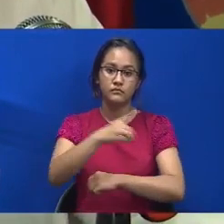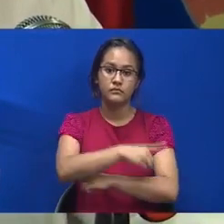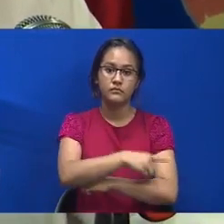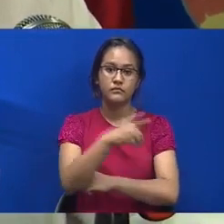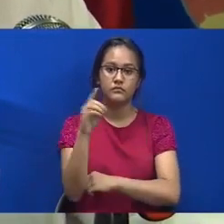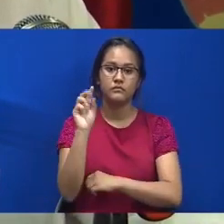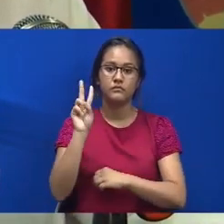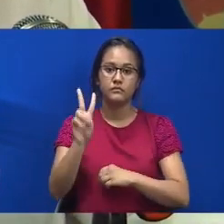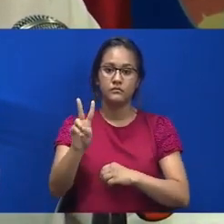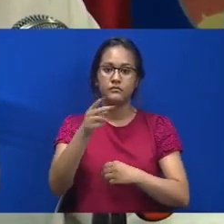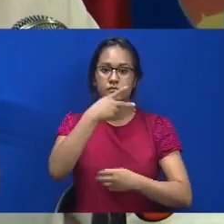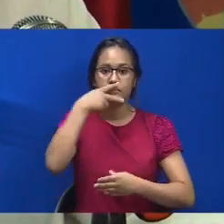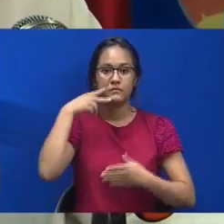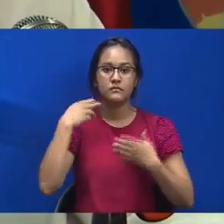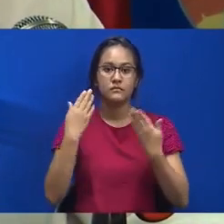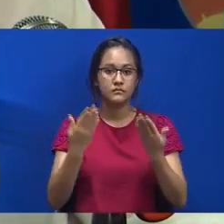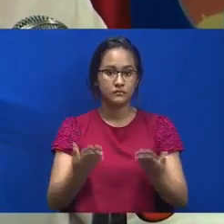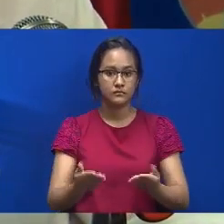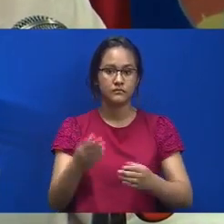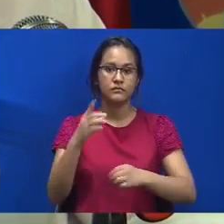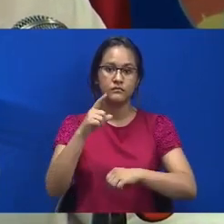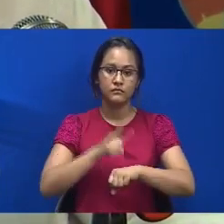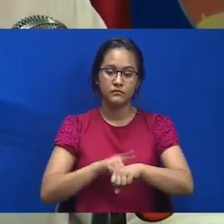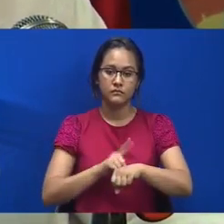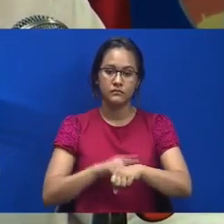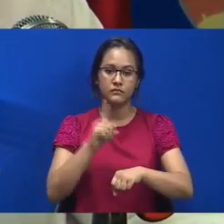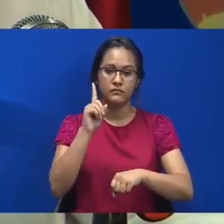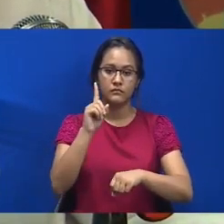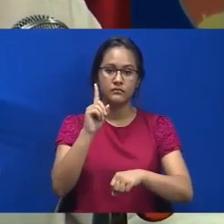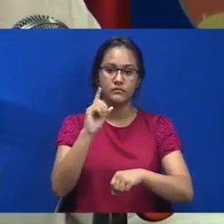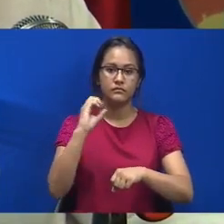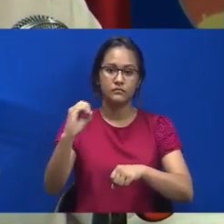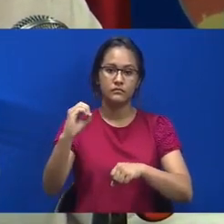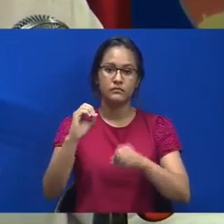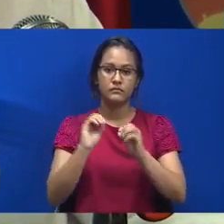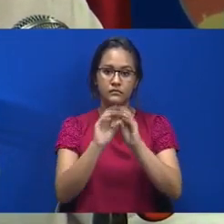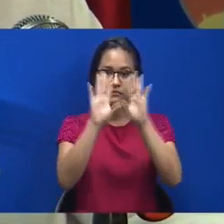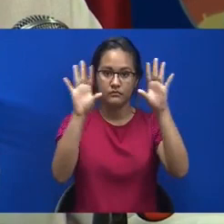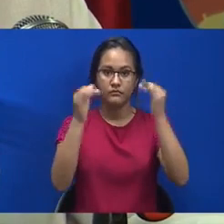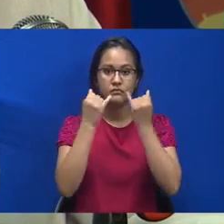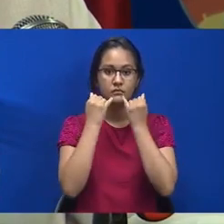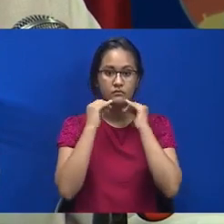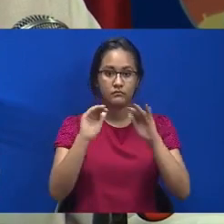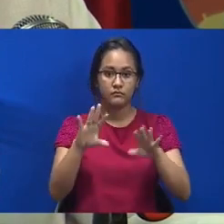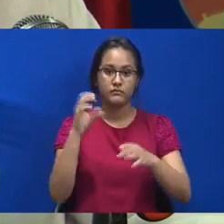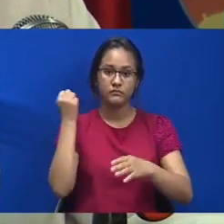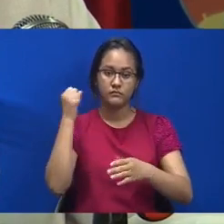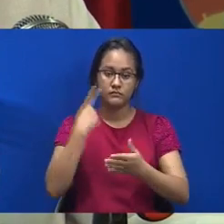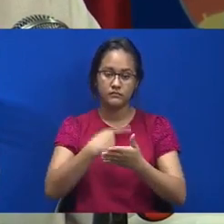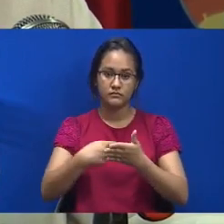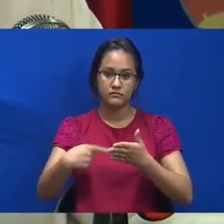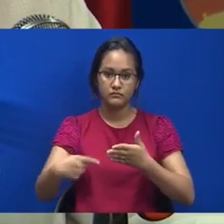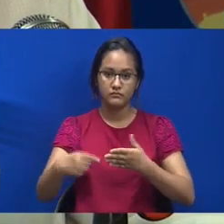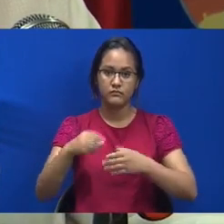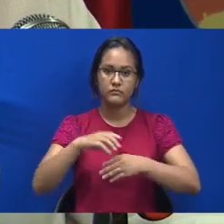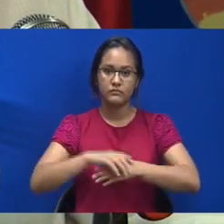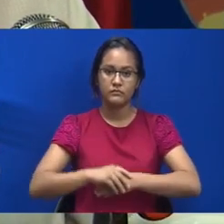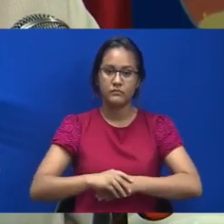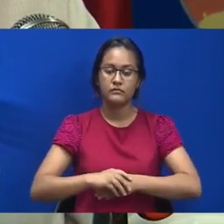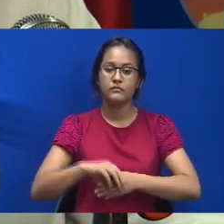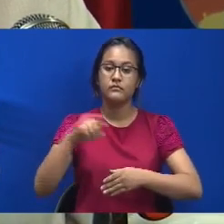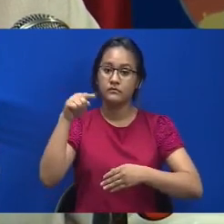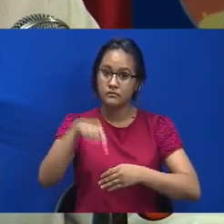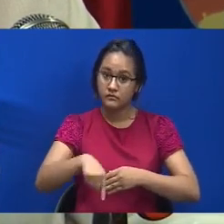junio, 10 de la mañana, informe semanal. Durante la presente semana, que comprende